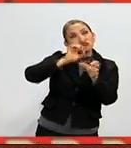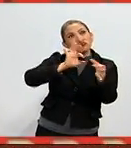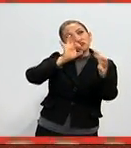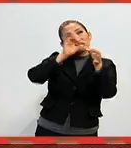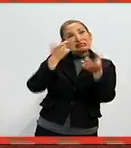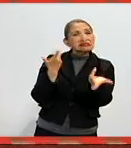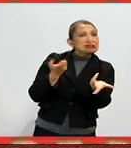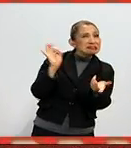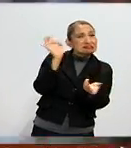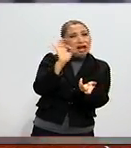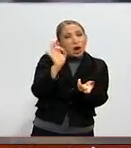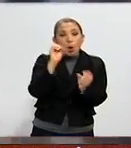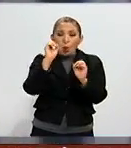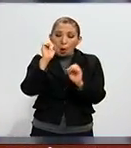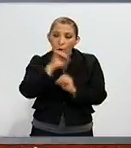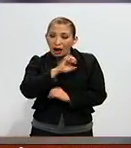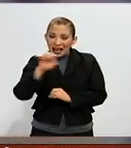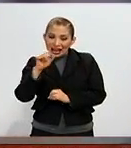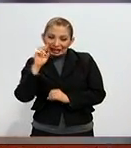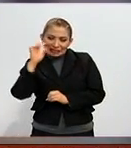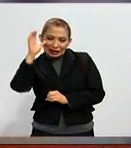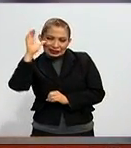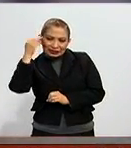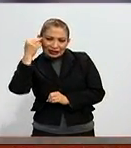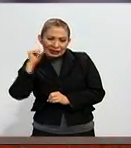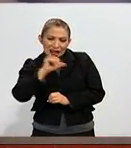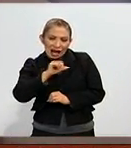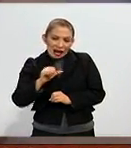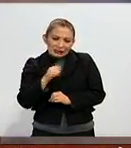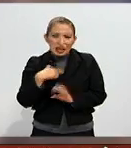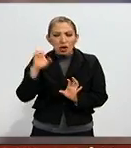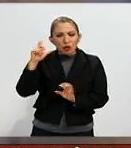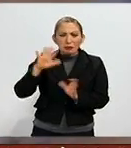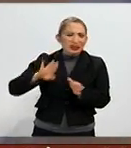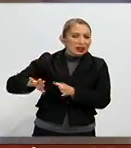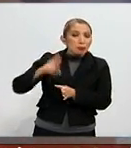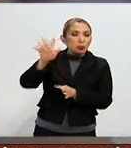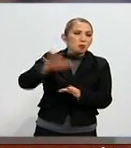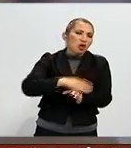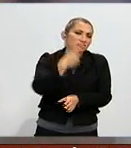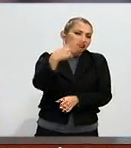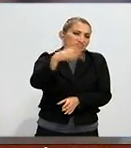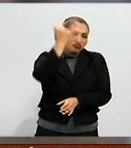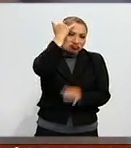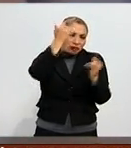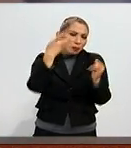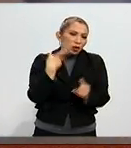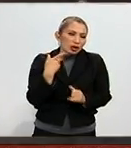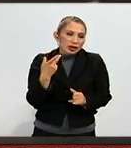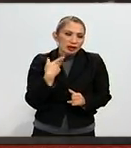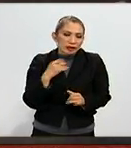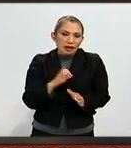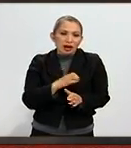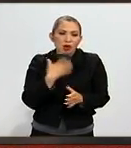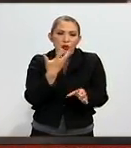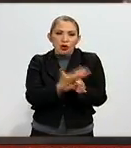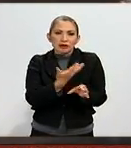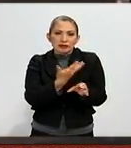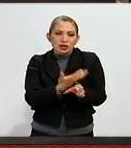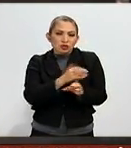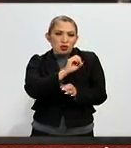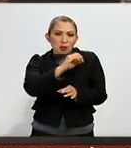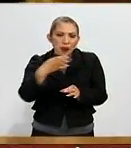Unidos, o al este, a China y Asia, que al oeste, Europa, por razones políticas, el gancho de Obama, o